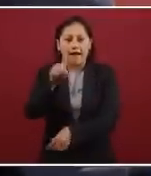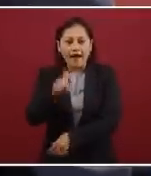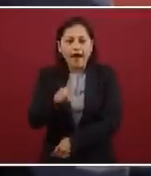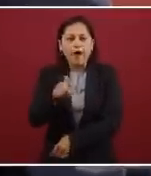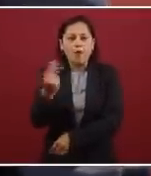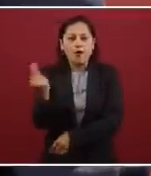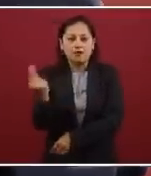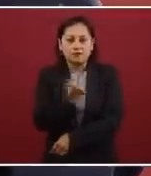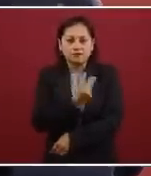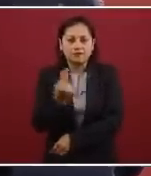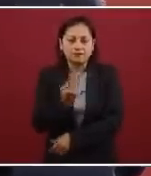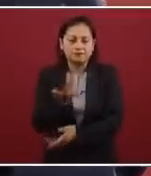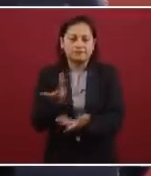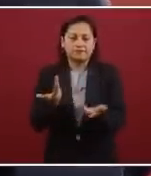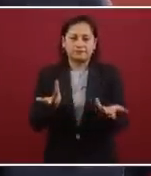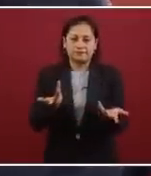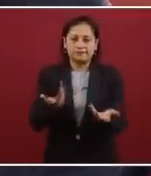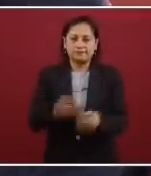a política